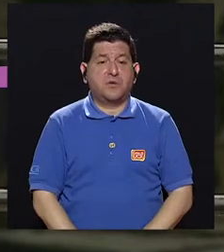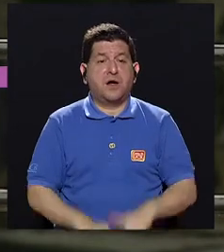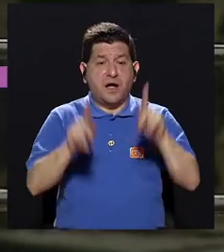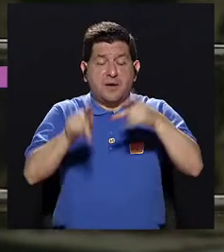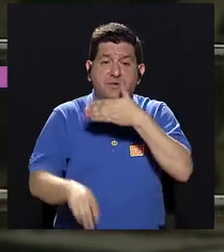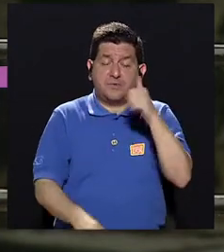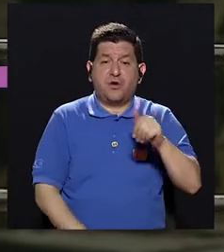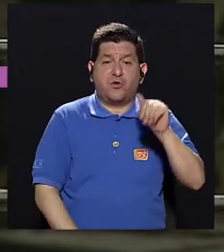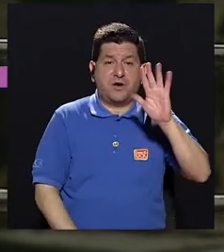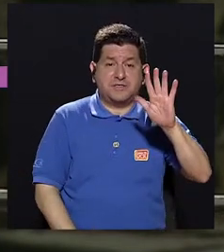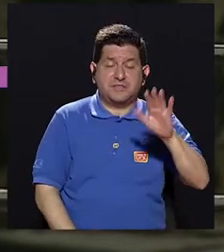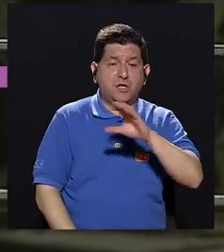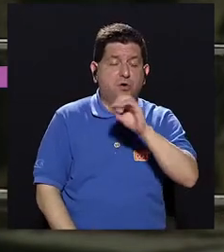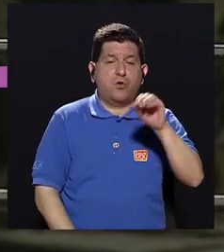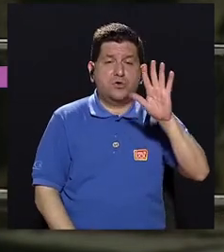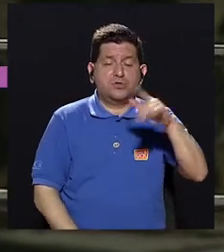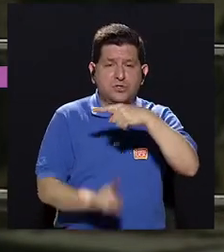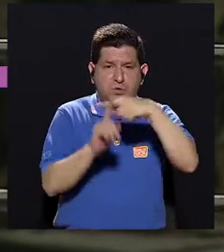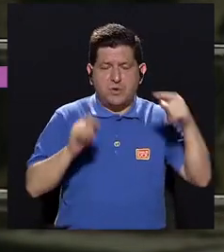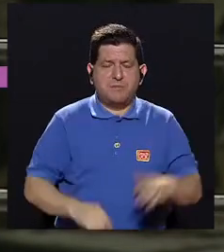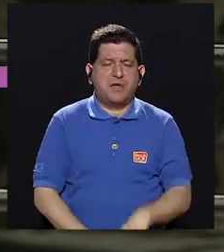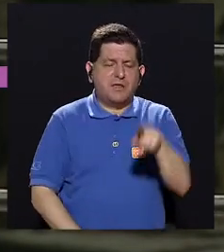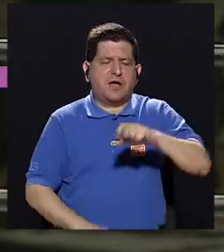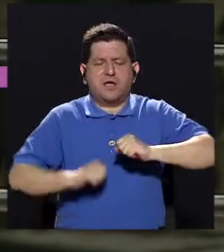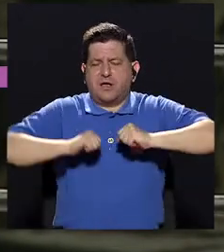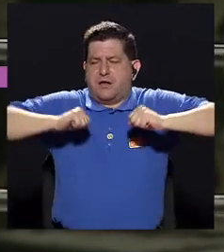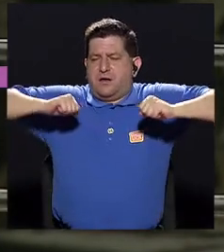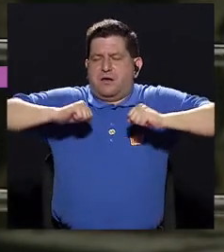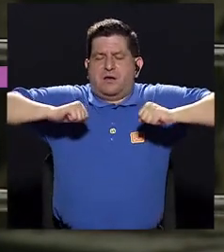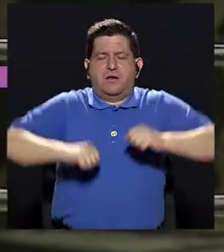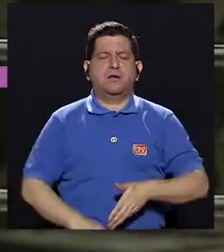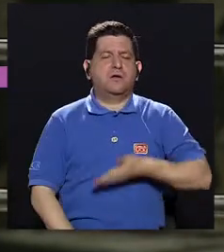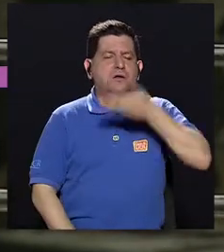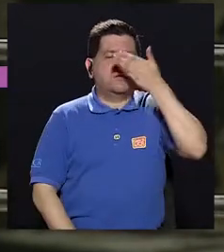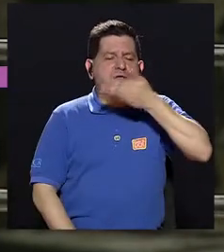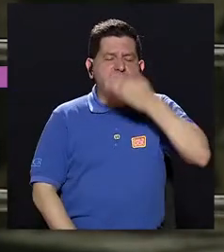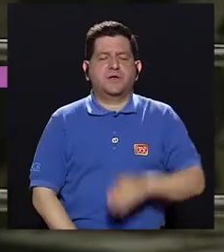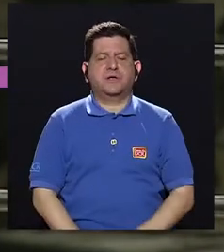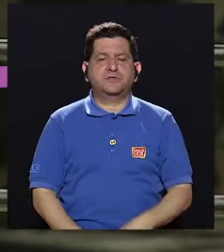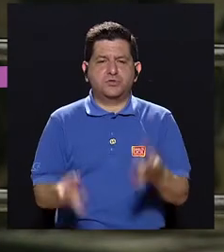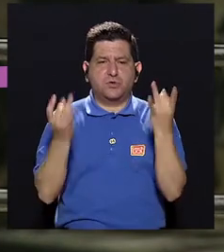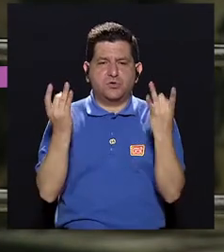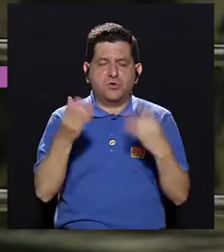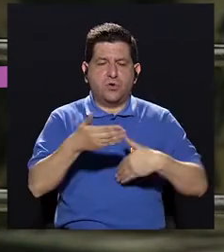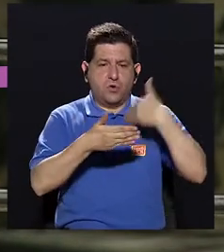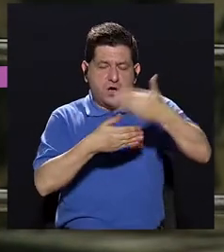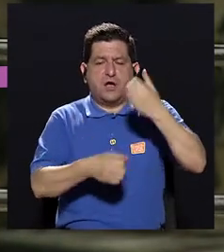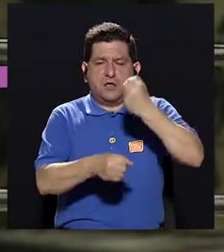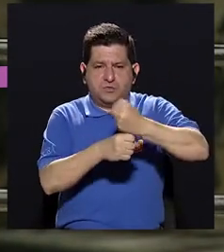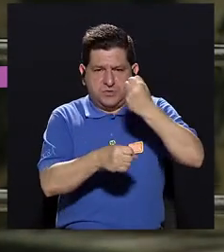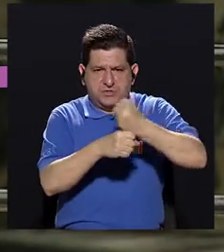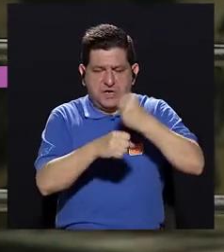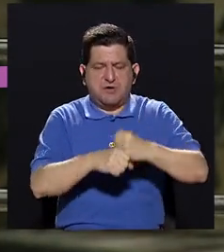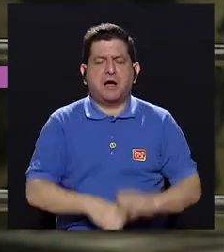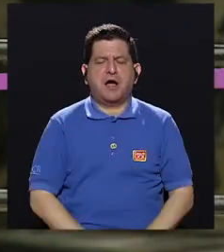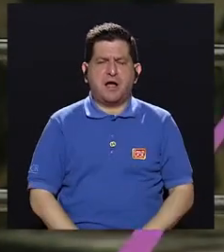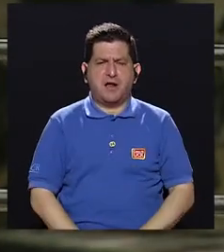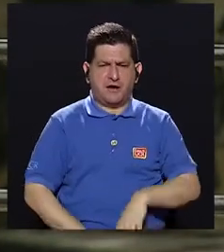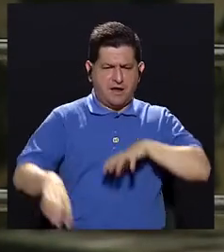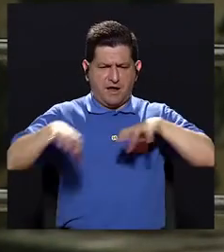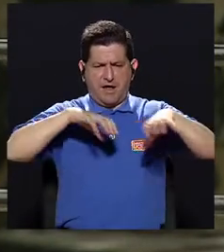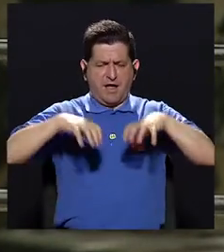mucho levantarse a las 5, 5 y media, hacer un estiramiento básico, un poquito de ejercicios de respiración, yoga, y después venir al trabajo. Vienen con más energía, con más